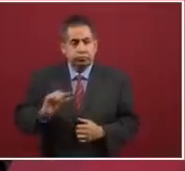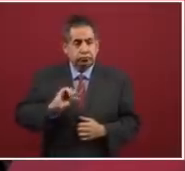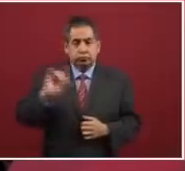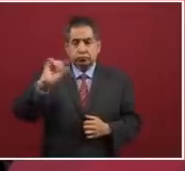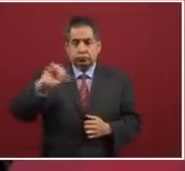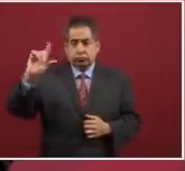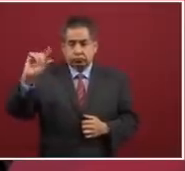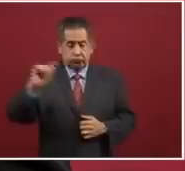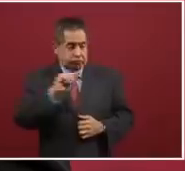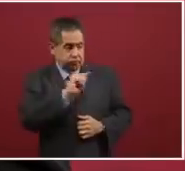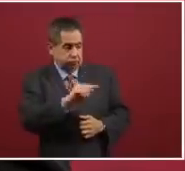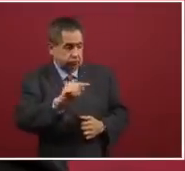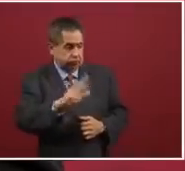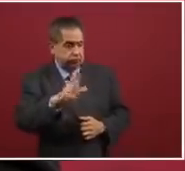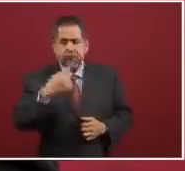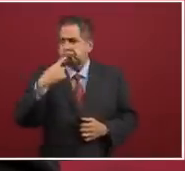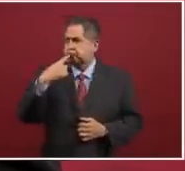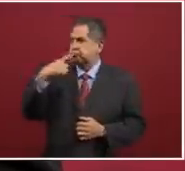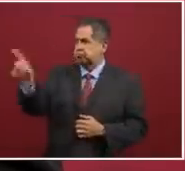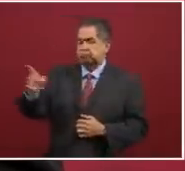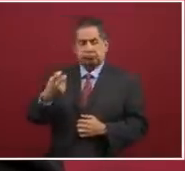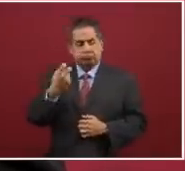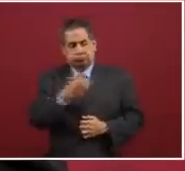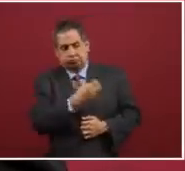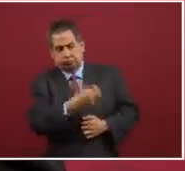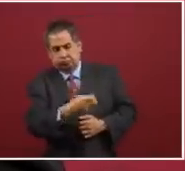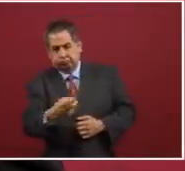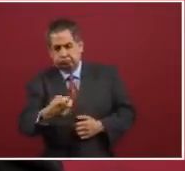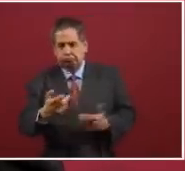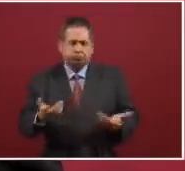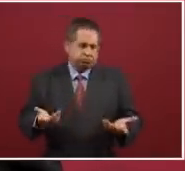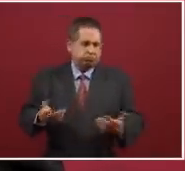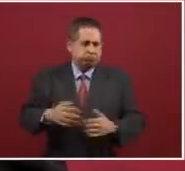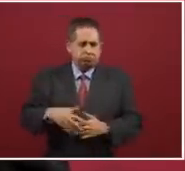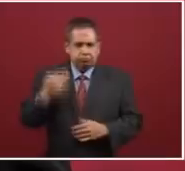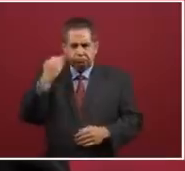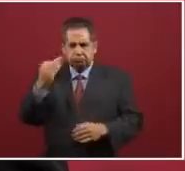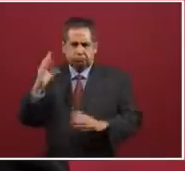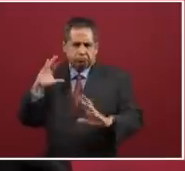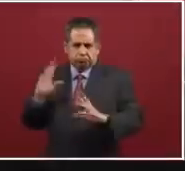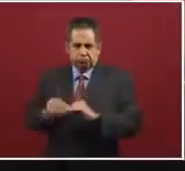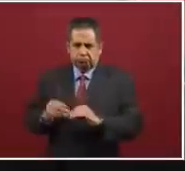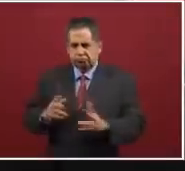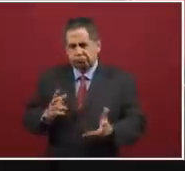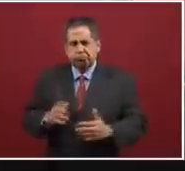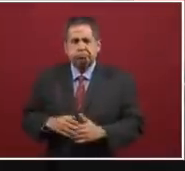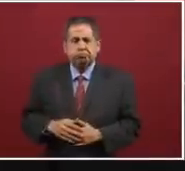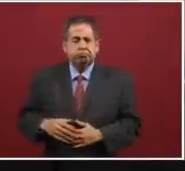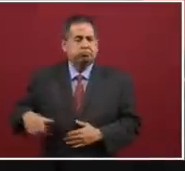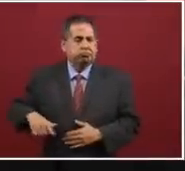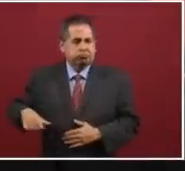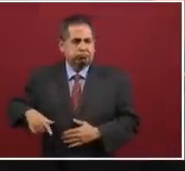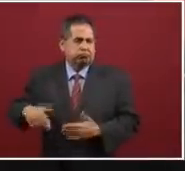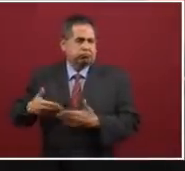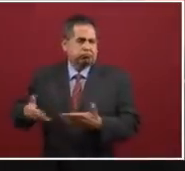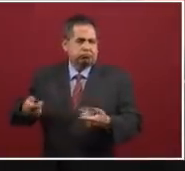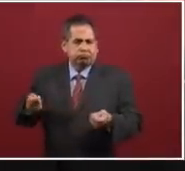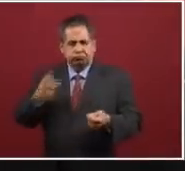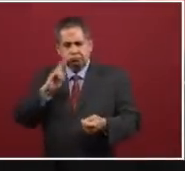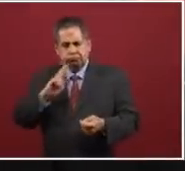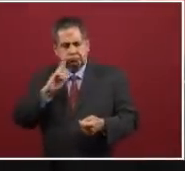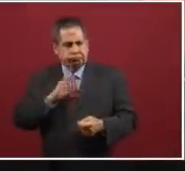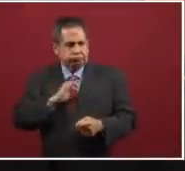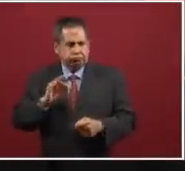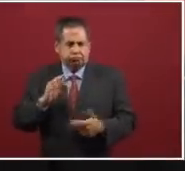funcionarios han sido denunciados en el tiempo que llevamos en el gobierno